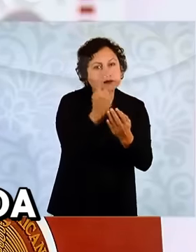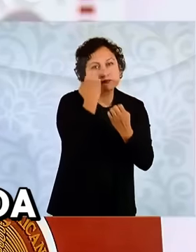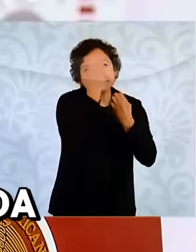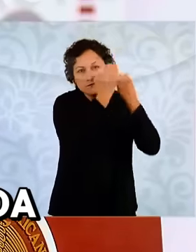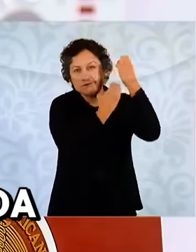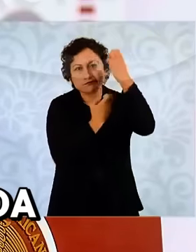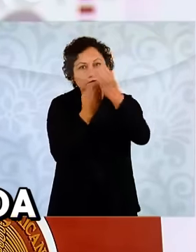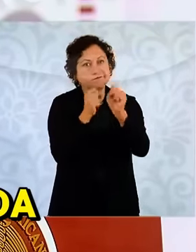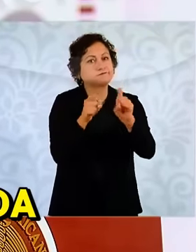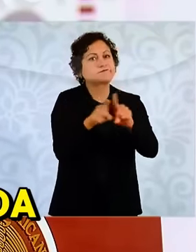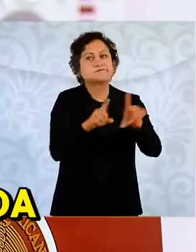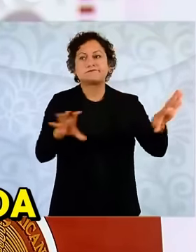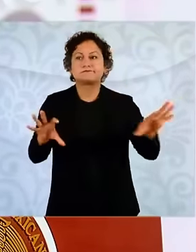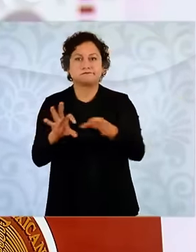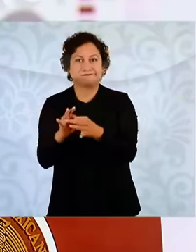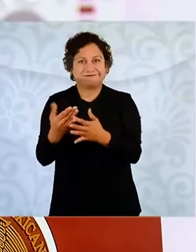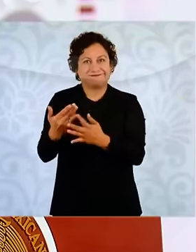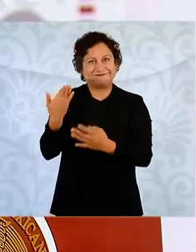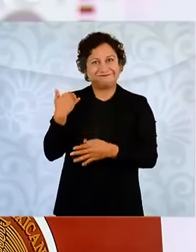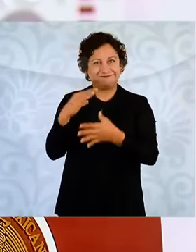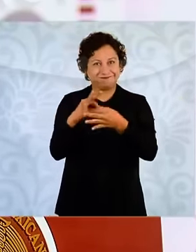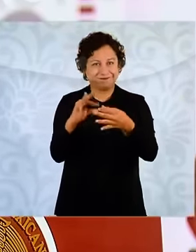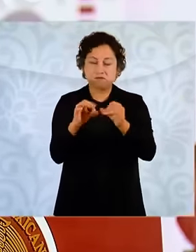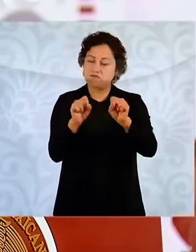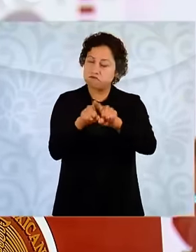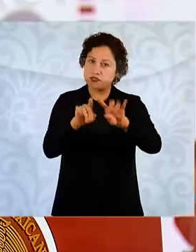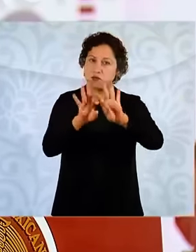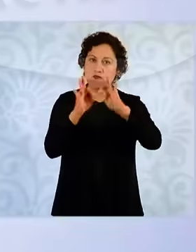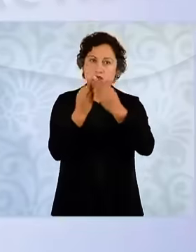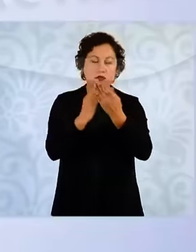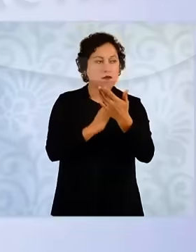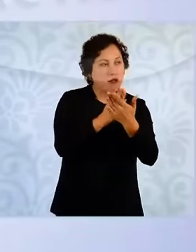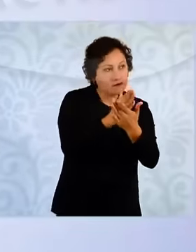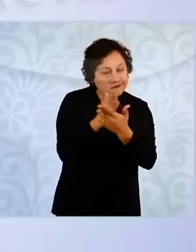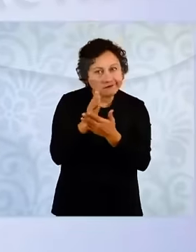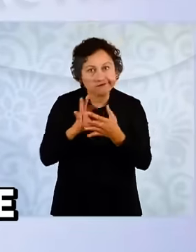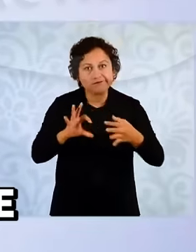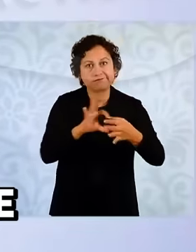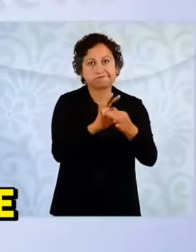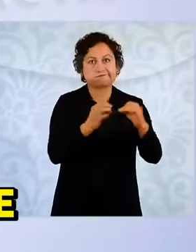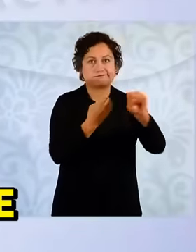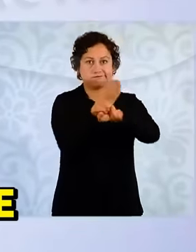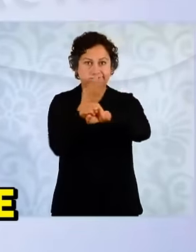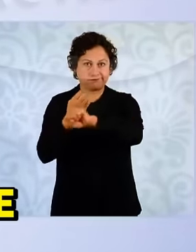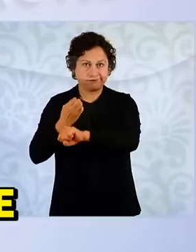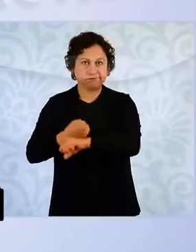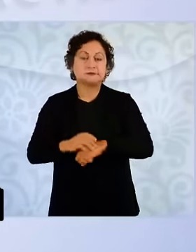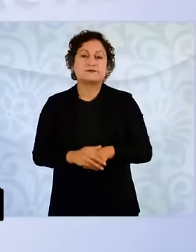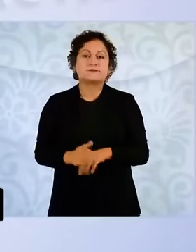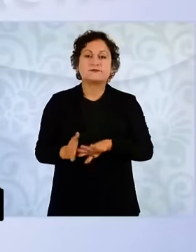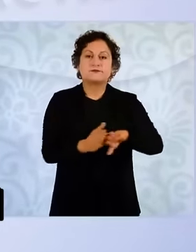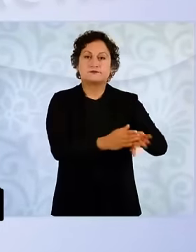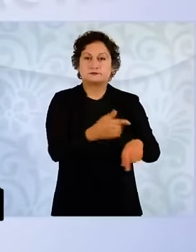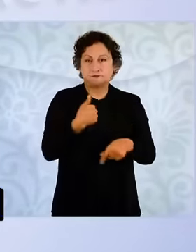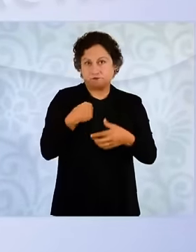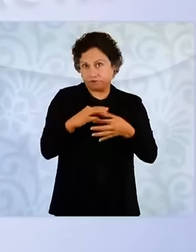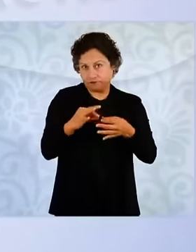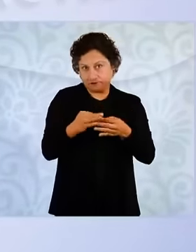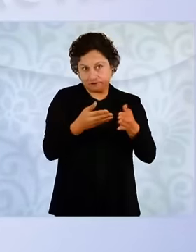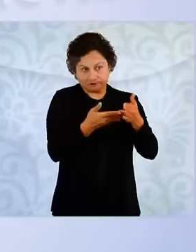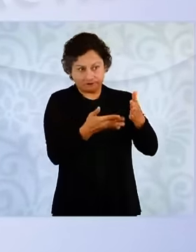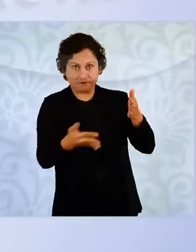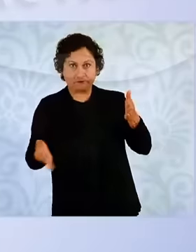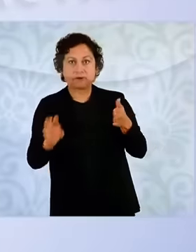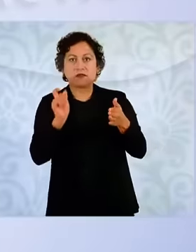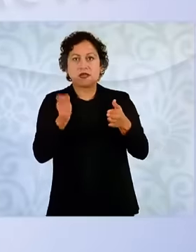en la estrategia antes referida. Recordarán que las bases de la estrategia descrita anteriormente las implementamos en la Ciudad